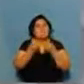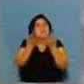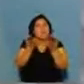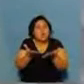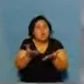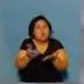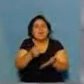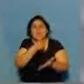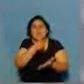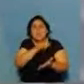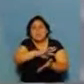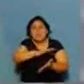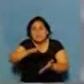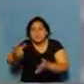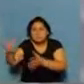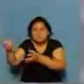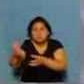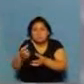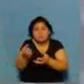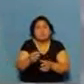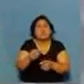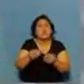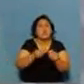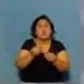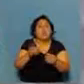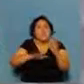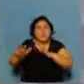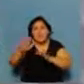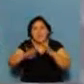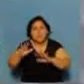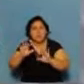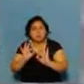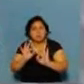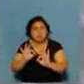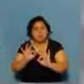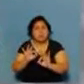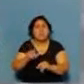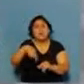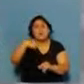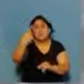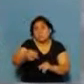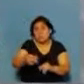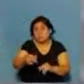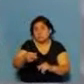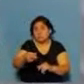río son tan importantes. Estamos muy abocados a ello y estamos trabajando para que la zafra que viene, porque ya estamos